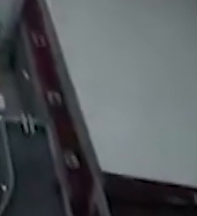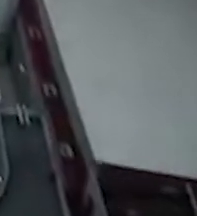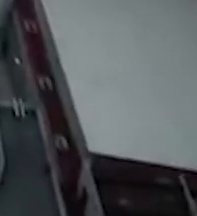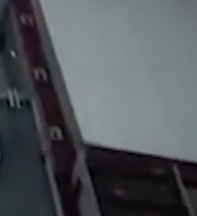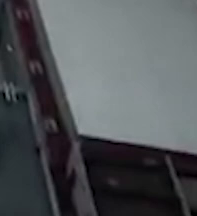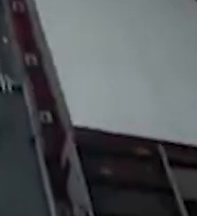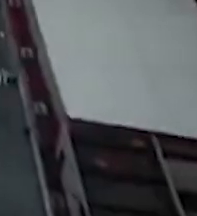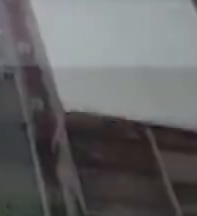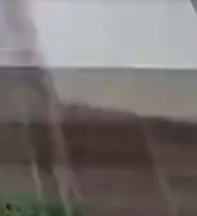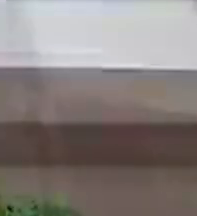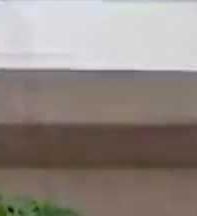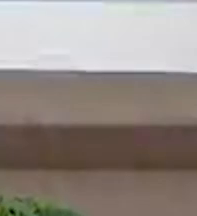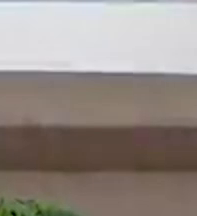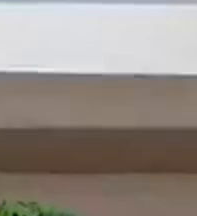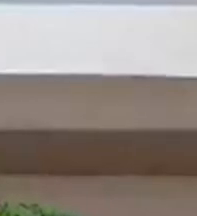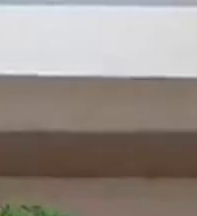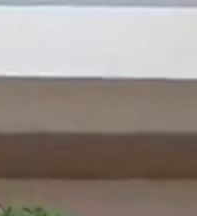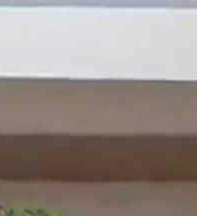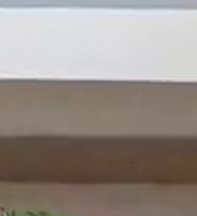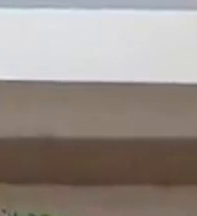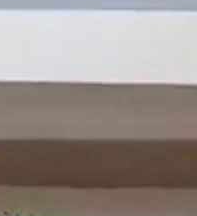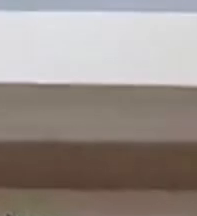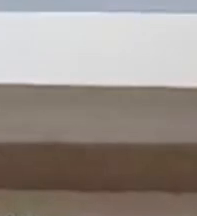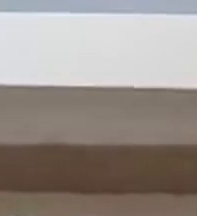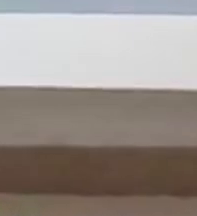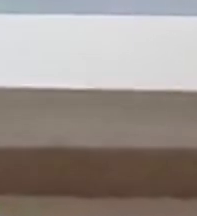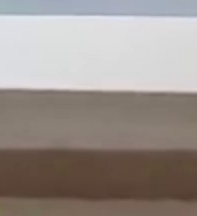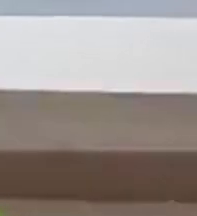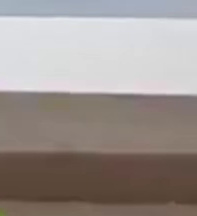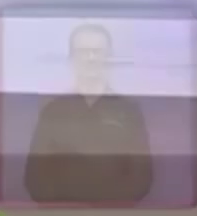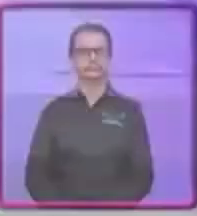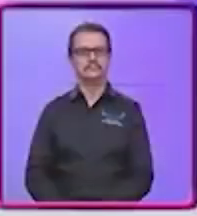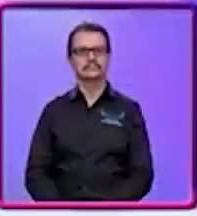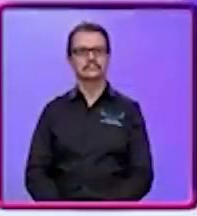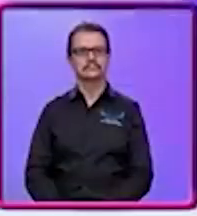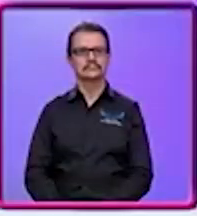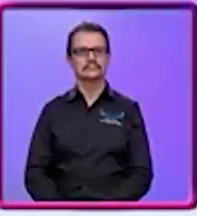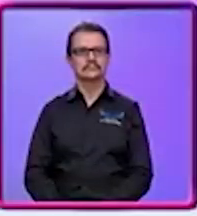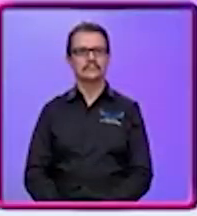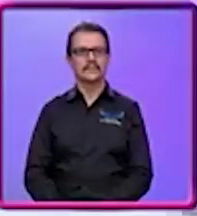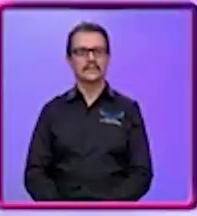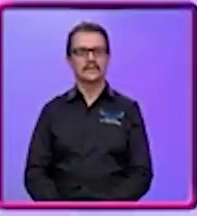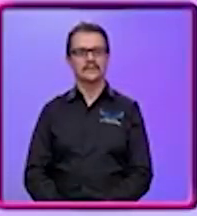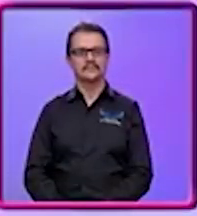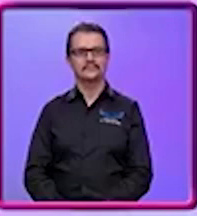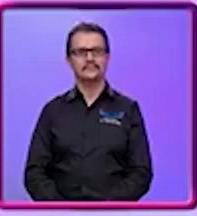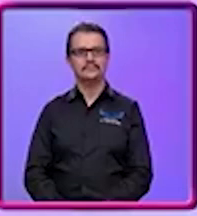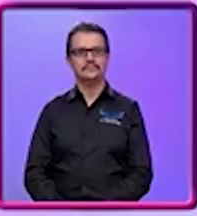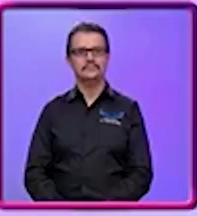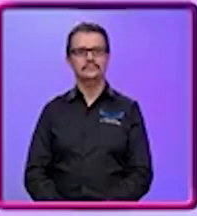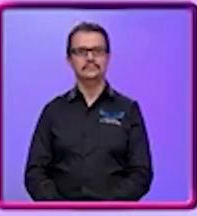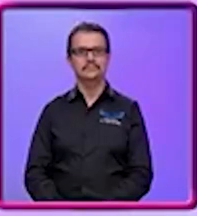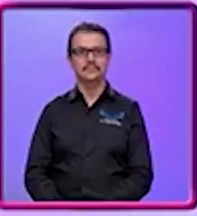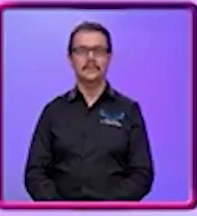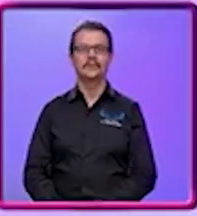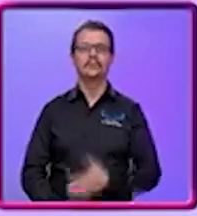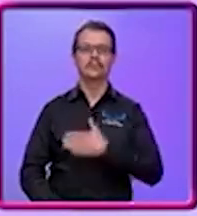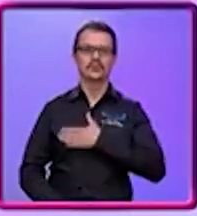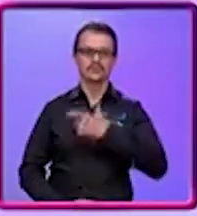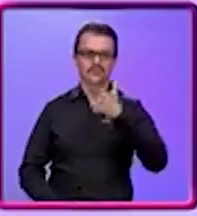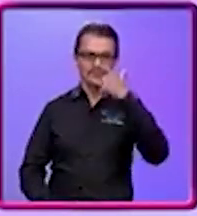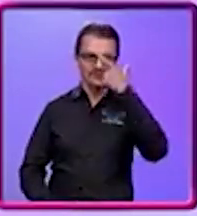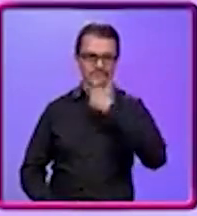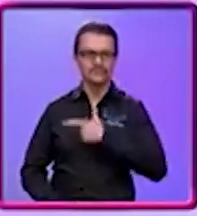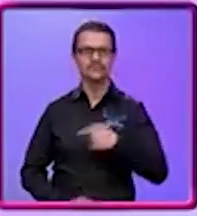el segundo debate entre los candidatos a la gubernatura del Estado de México Se llevó a cabo en las instalaciones del instituto electoral de